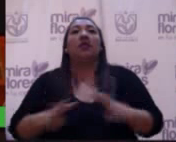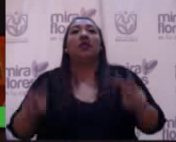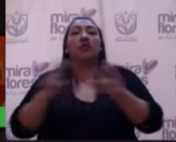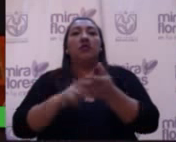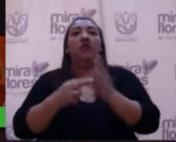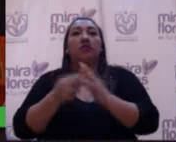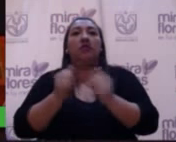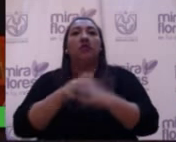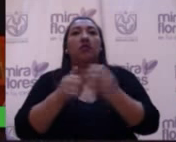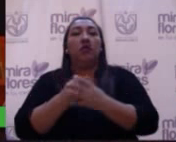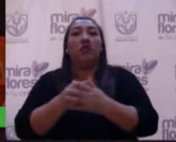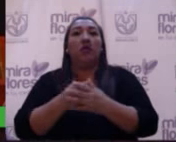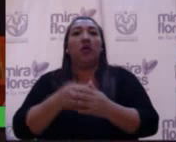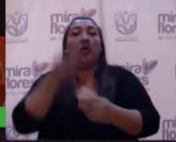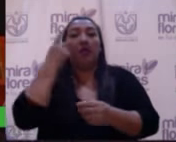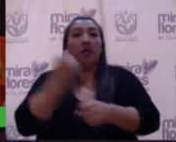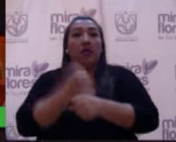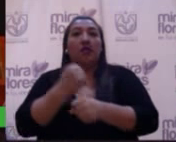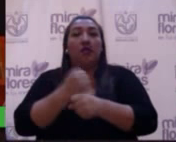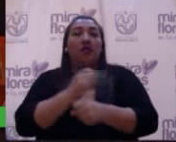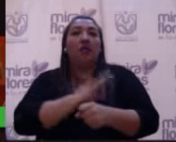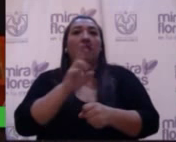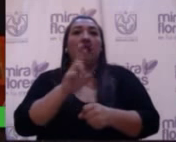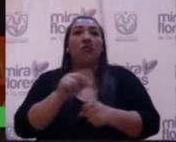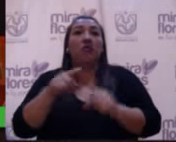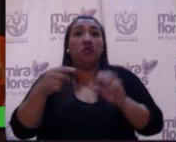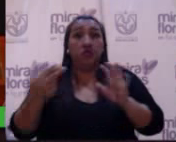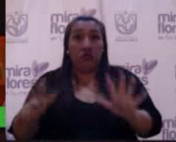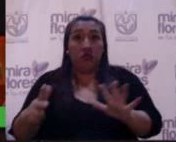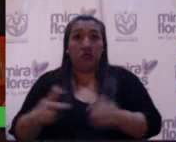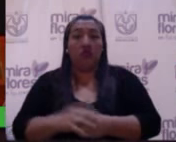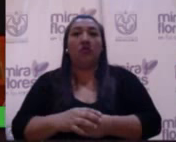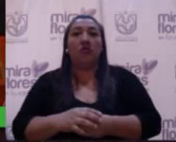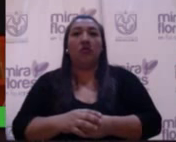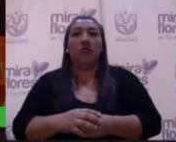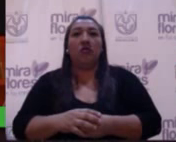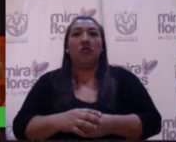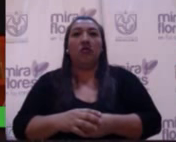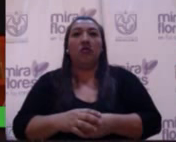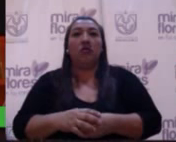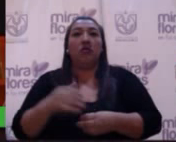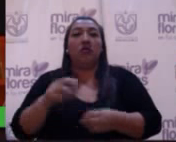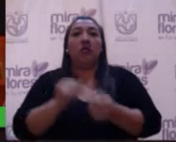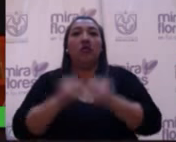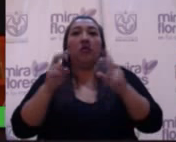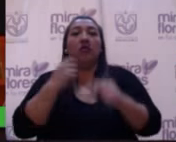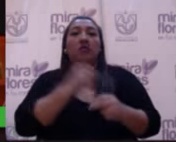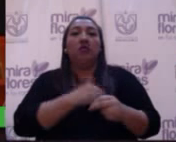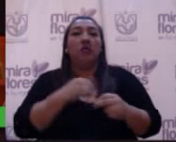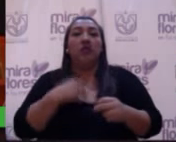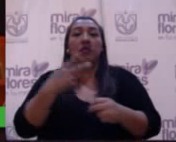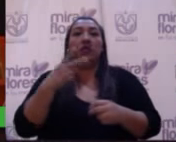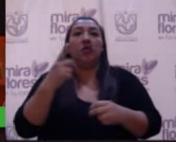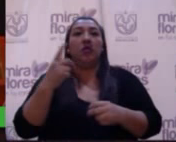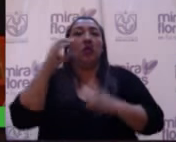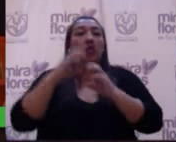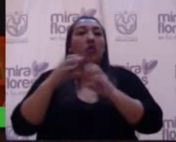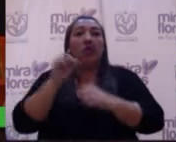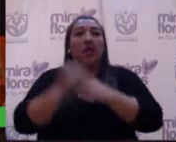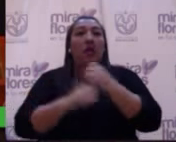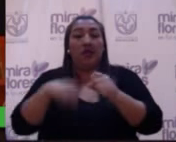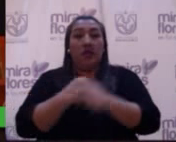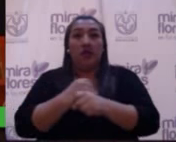arancelarios vigentes para el ejercicio fiscal 2018, que serán aprobados por resolución ministerial antes del 31 de octubre del año